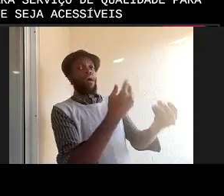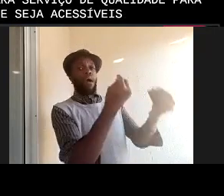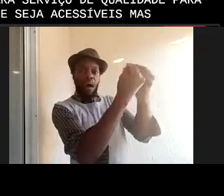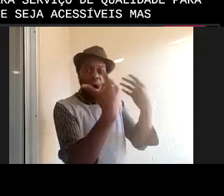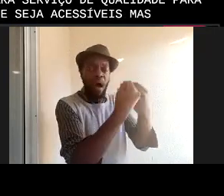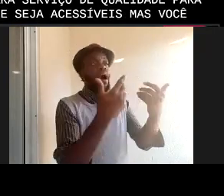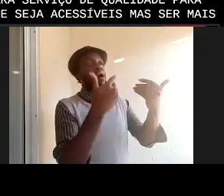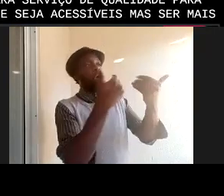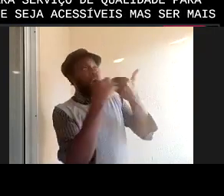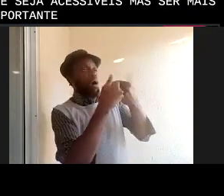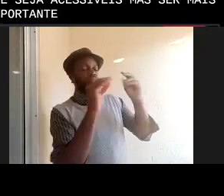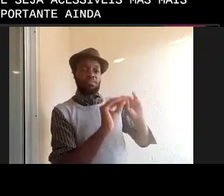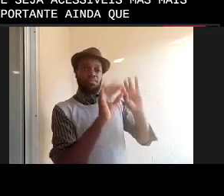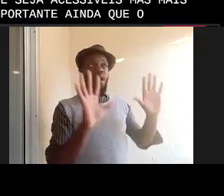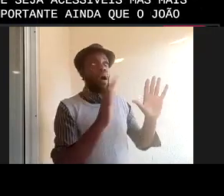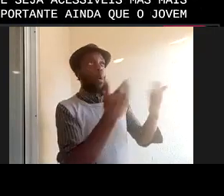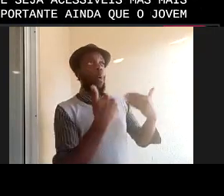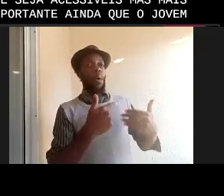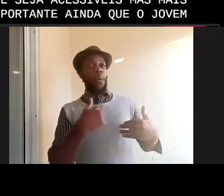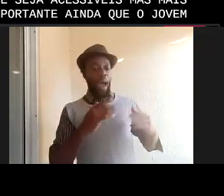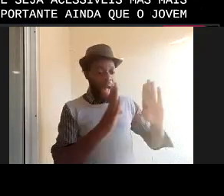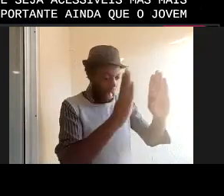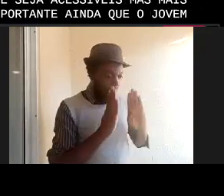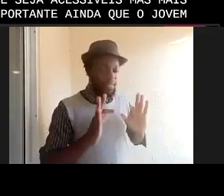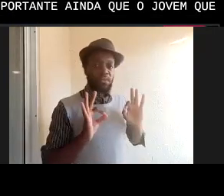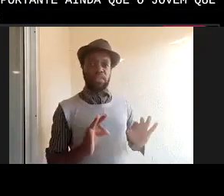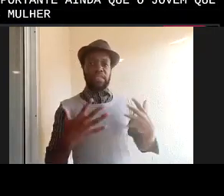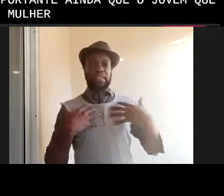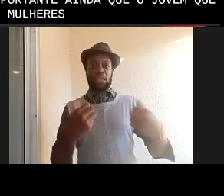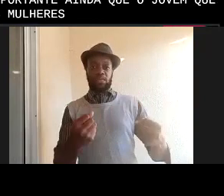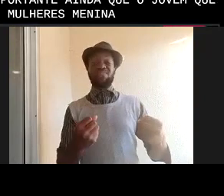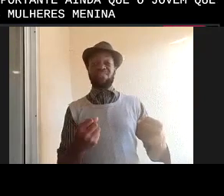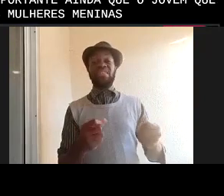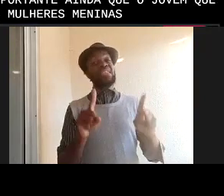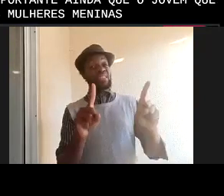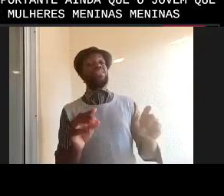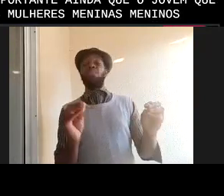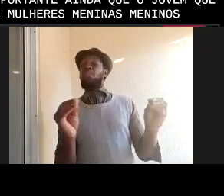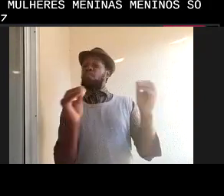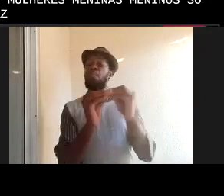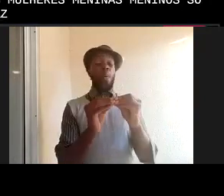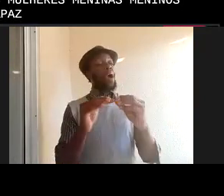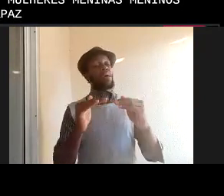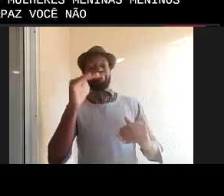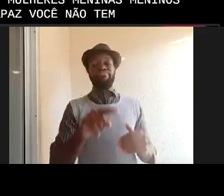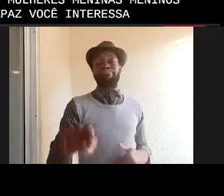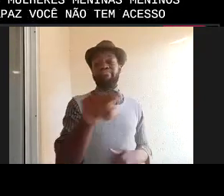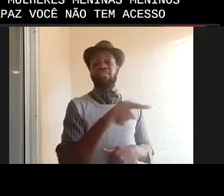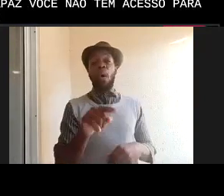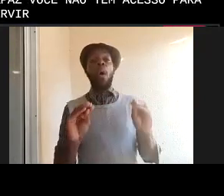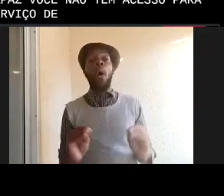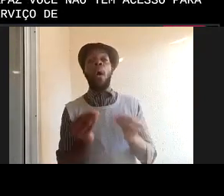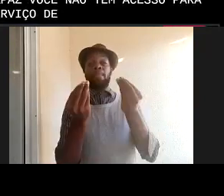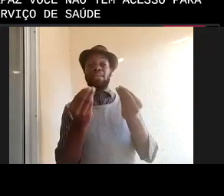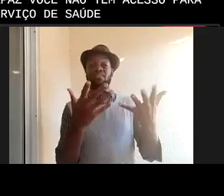los jóvenes, las muchachas y los muchachos tengan acceso a servicios de salud sexual y